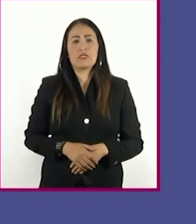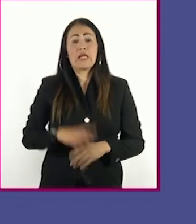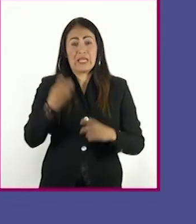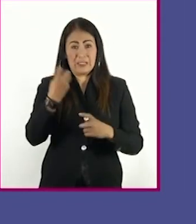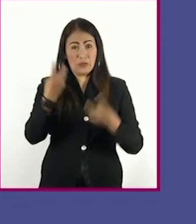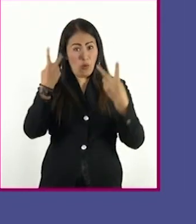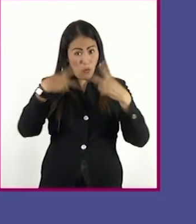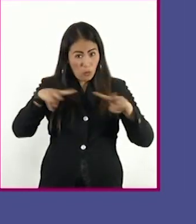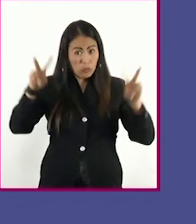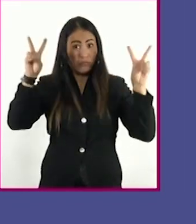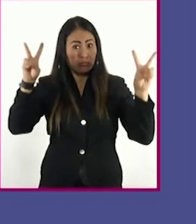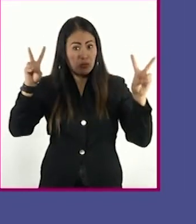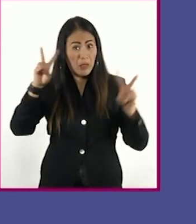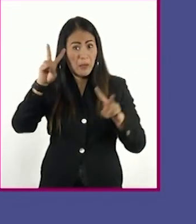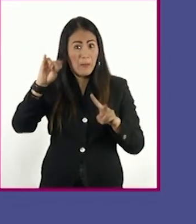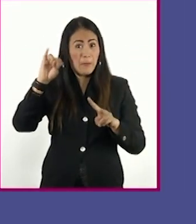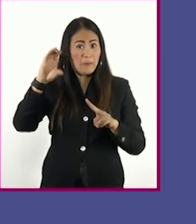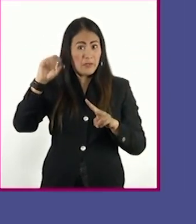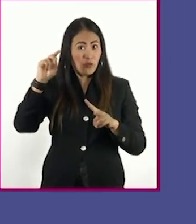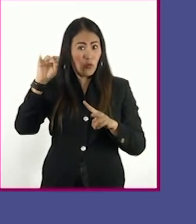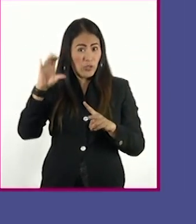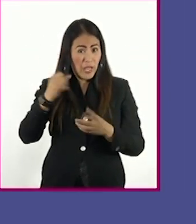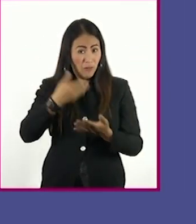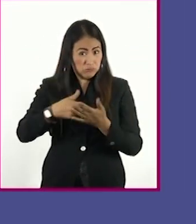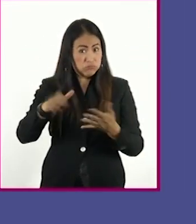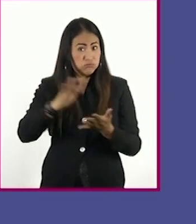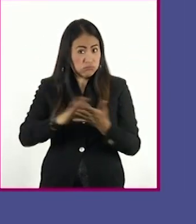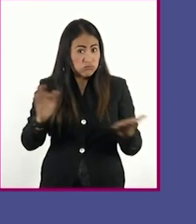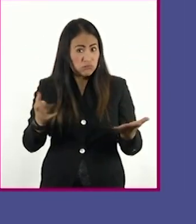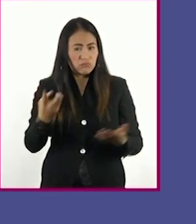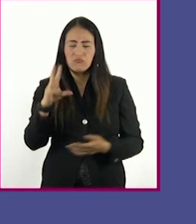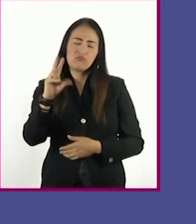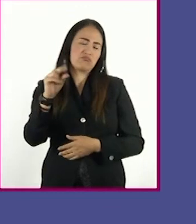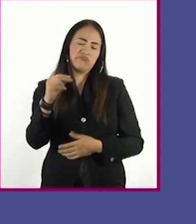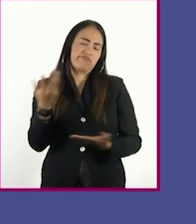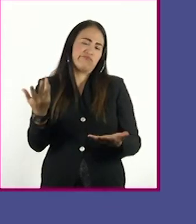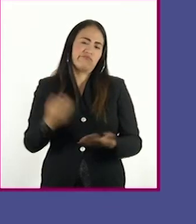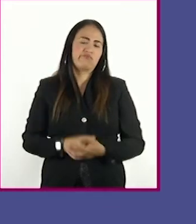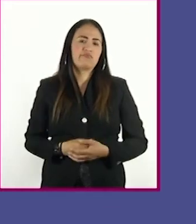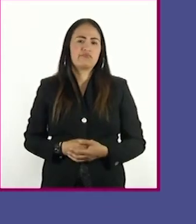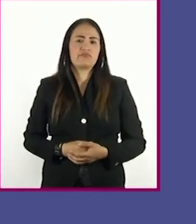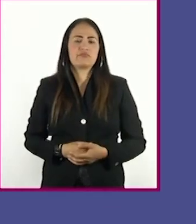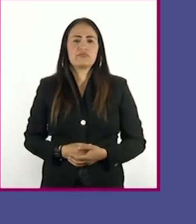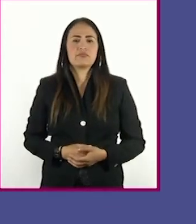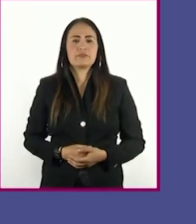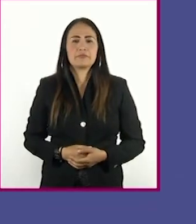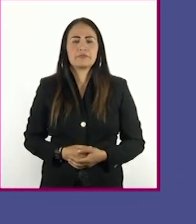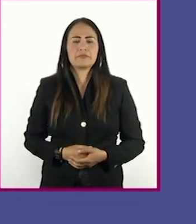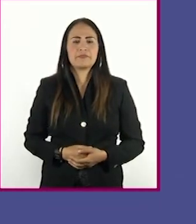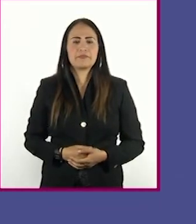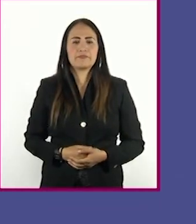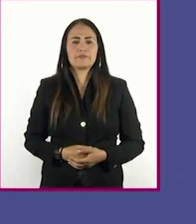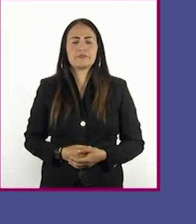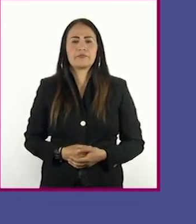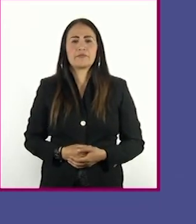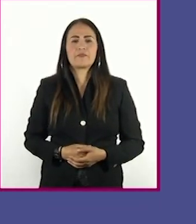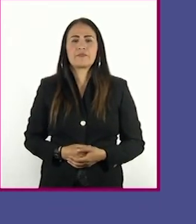victoria? Sería prematuro reaccionar así, pues más allá de los